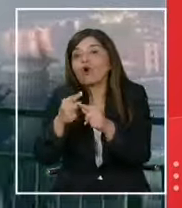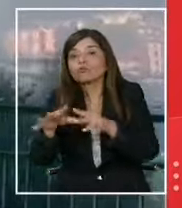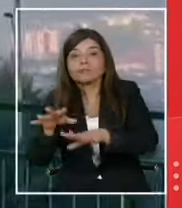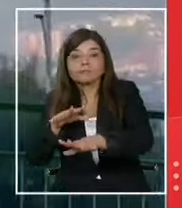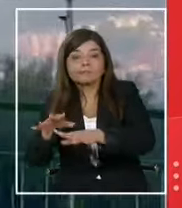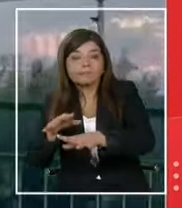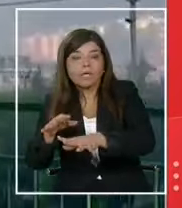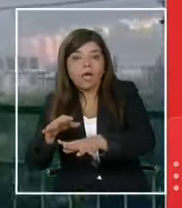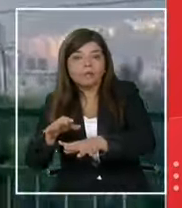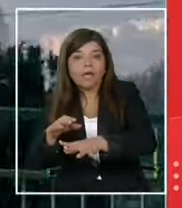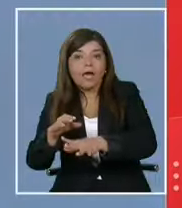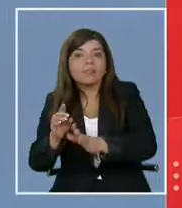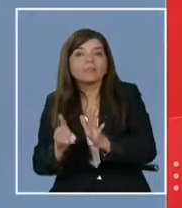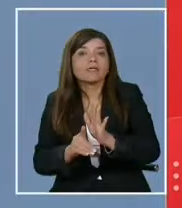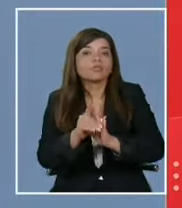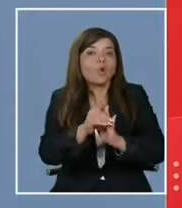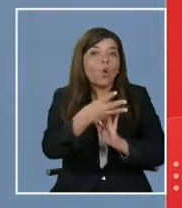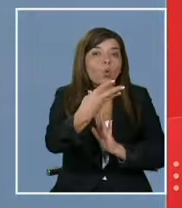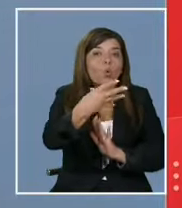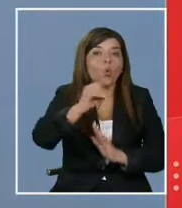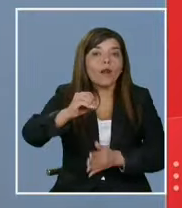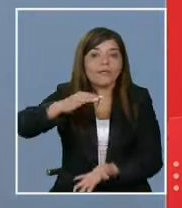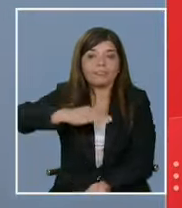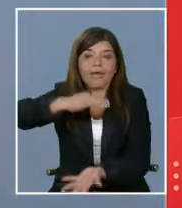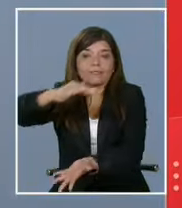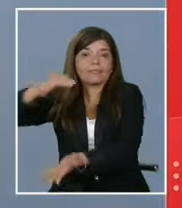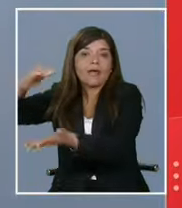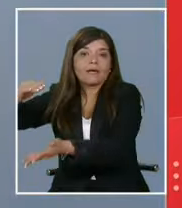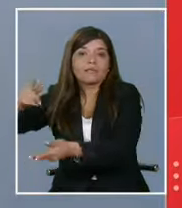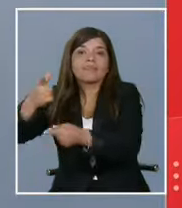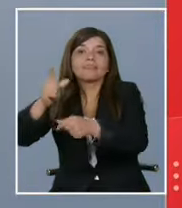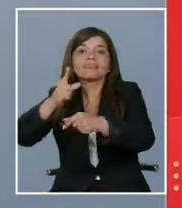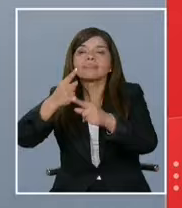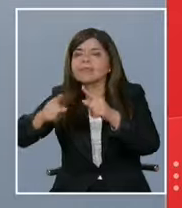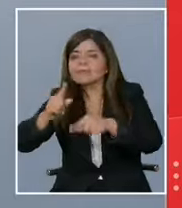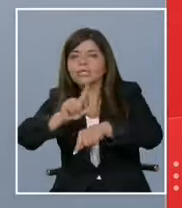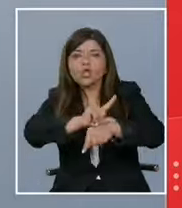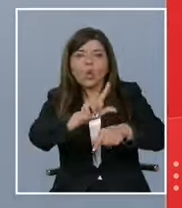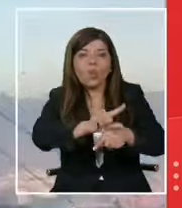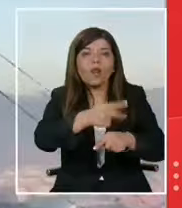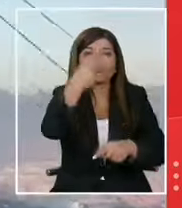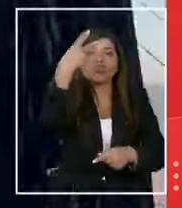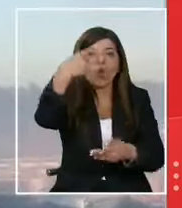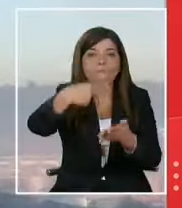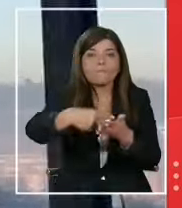planta Agua Nuevo Sur. Estamos hablando de 40 estanques que se van a disponer en distintos lugares, de 2.000